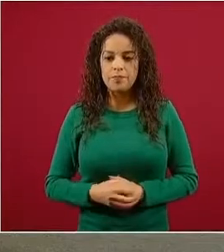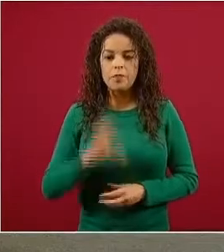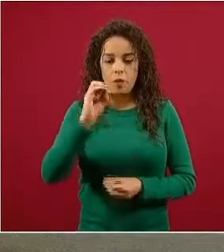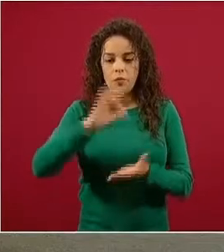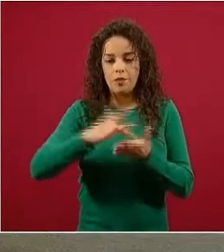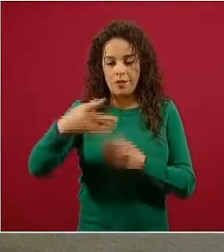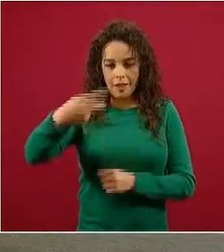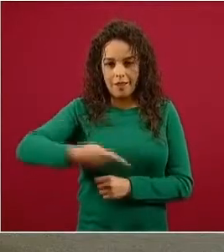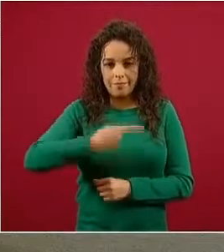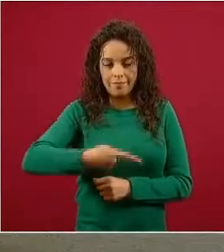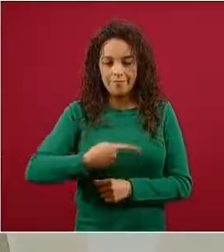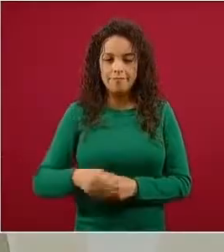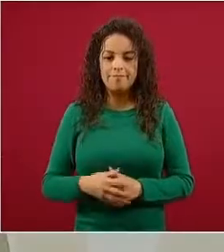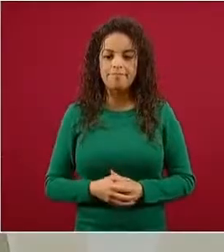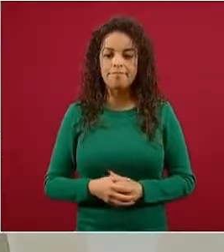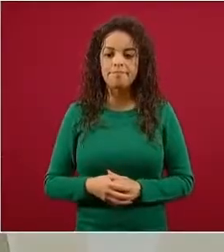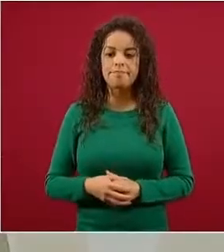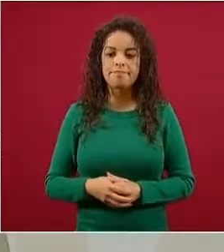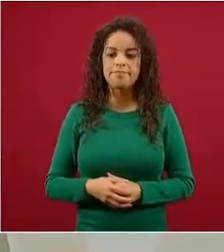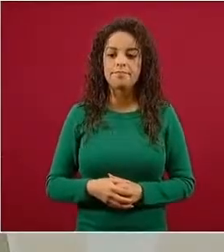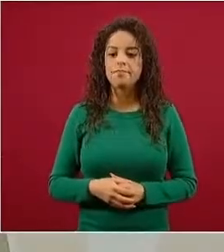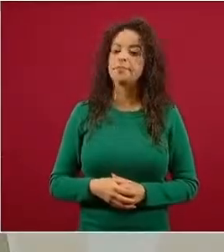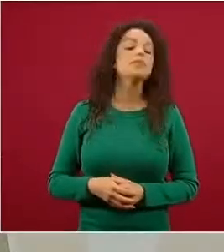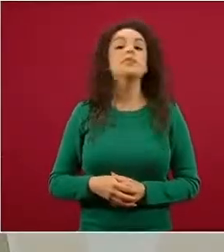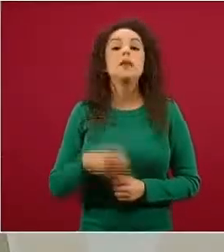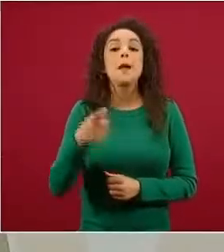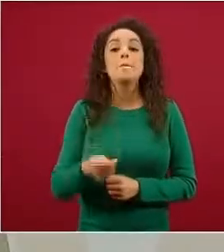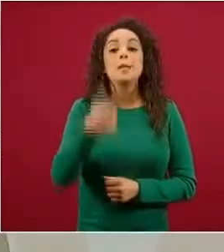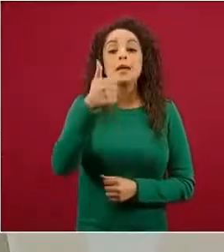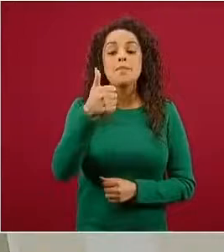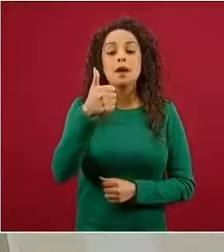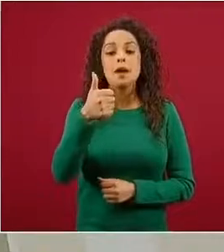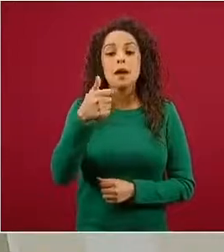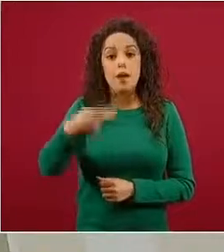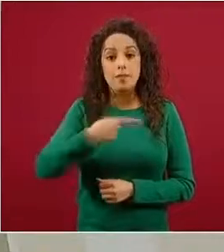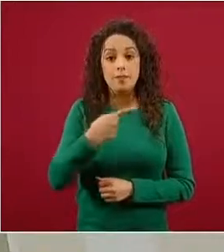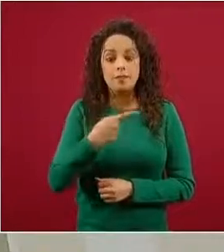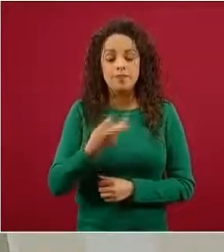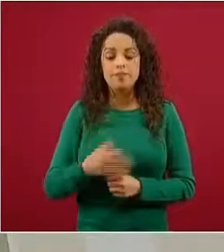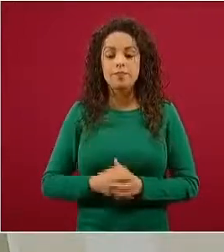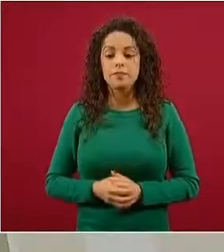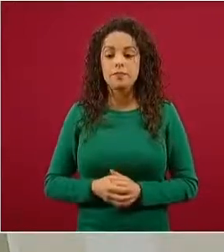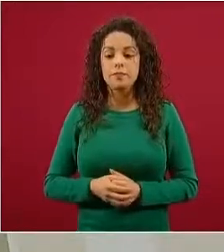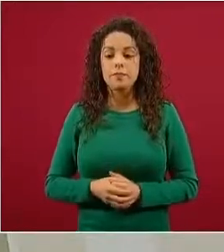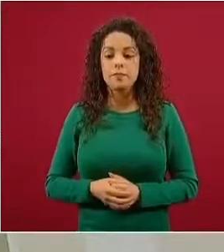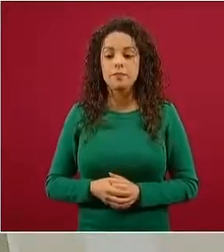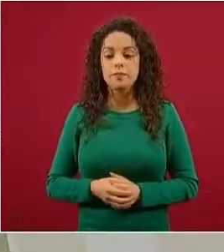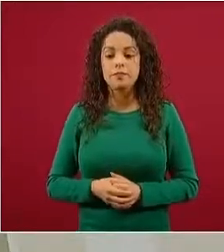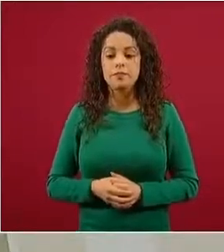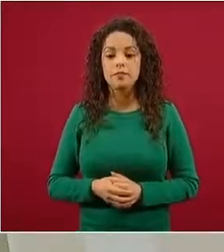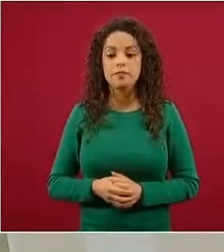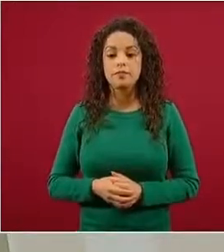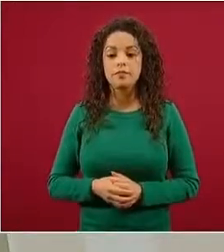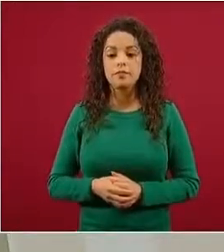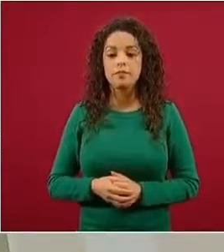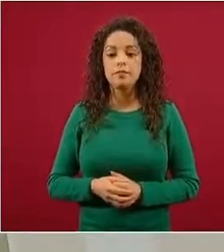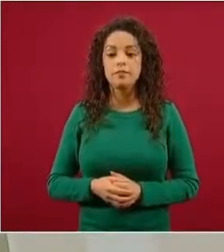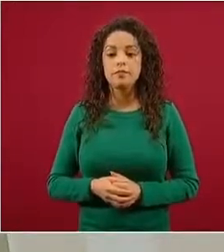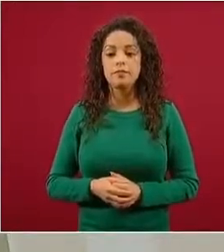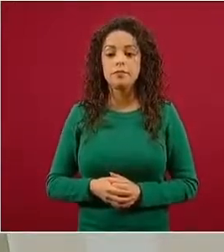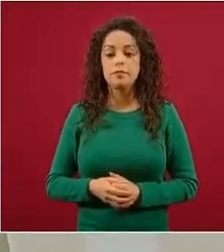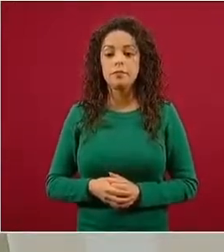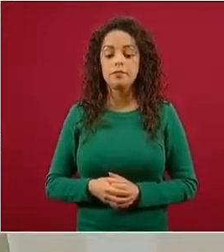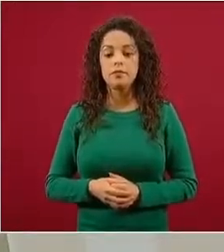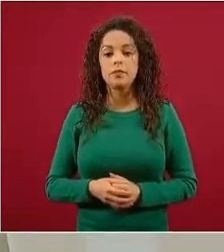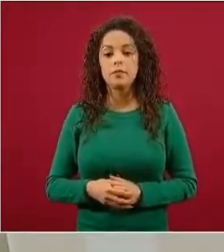cifras al RENAPO, ¿no? ¿Esto por qué pasa y cuándo deben de reportarlas o por qué deben de reportarlas? Y si se tiene todos los años